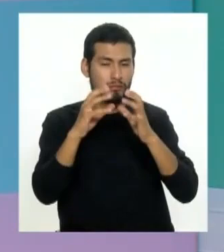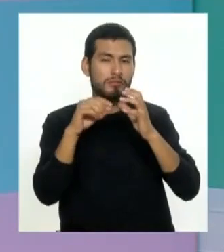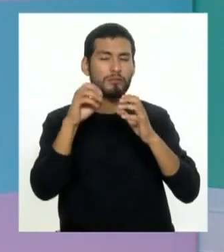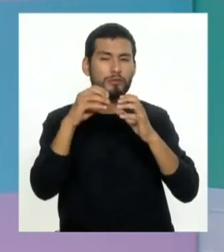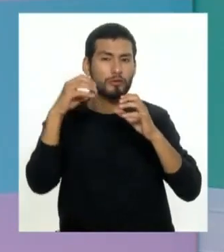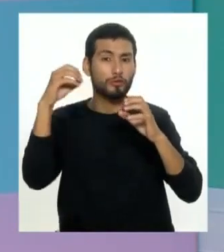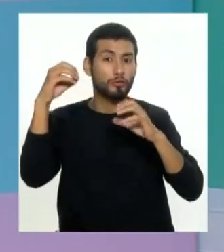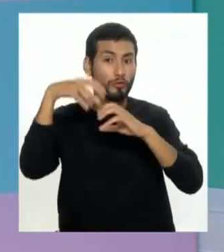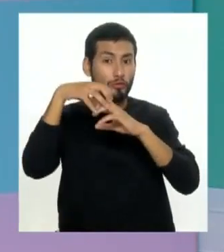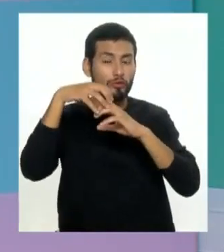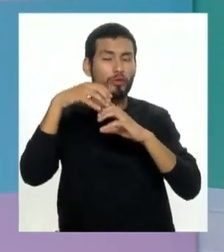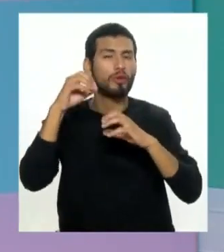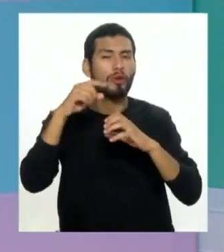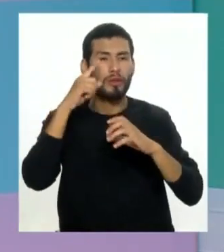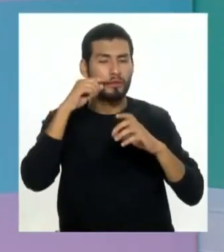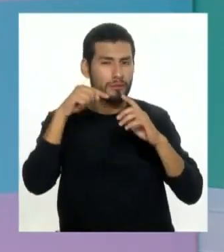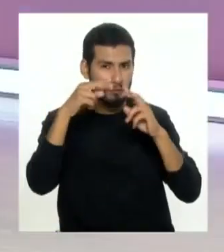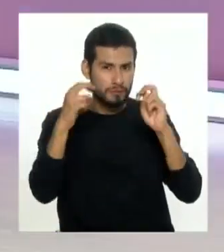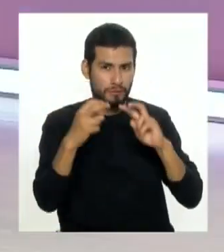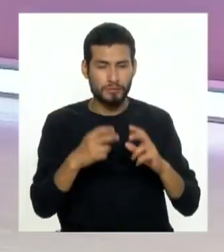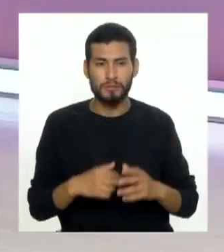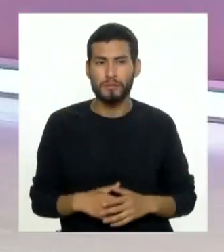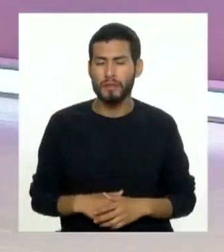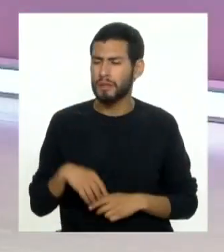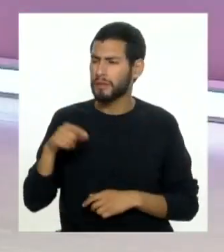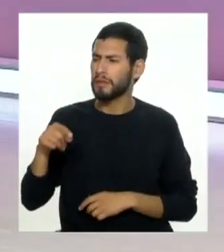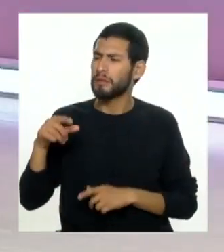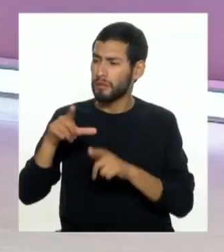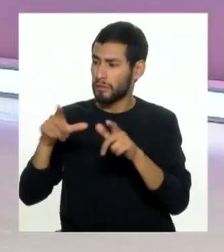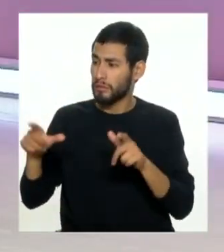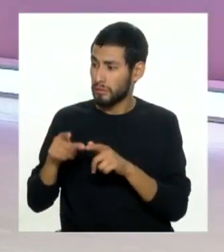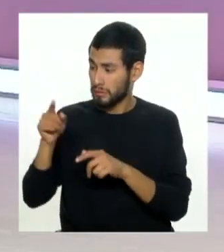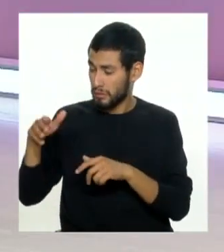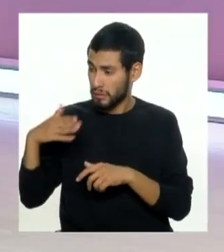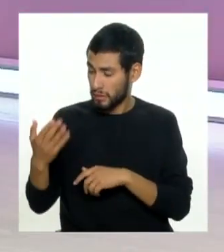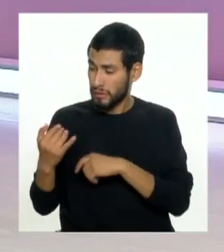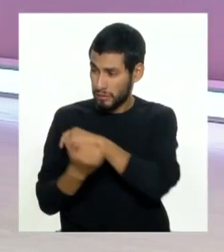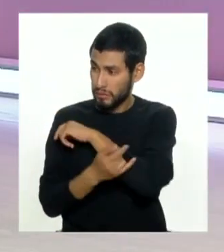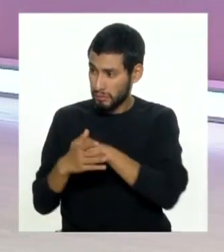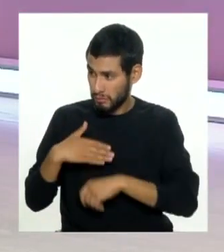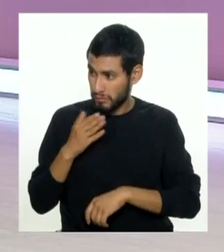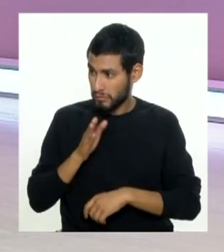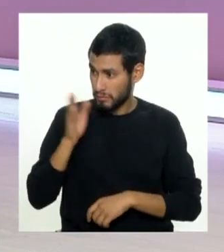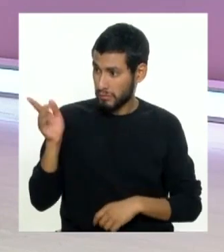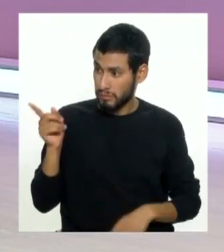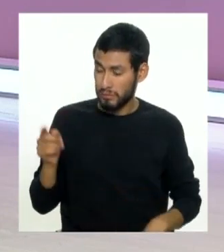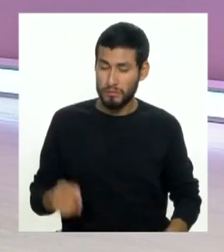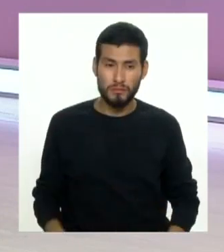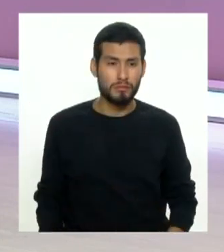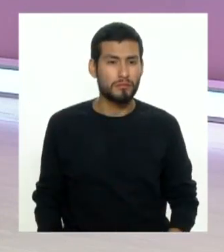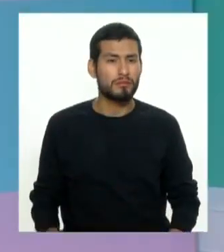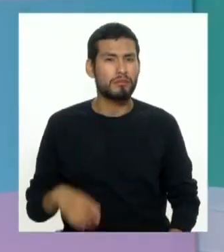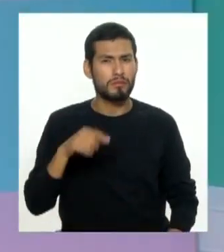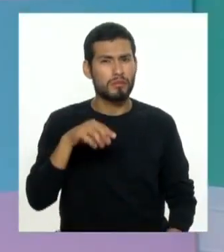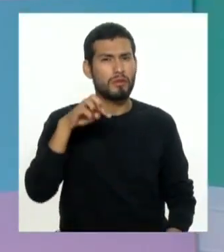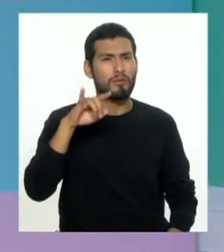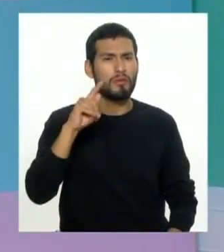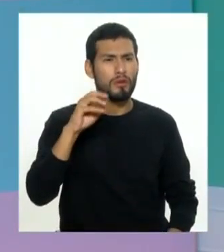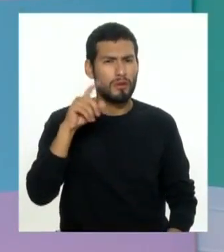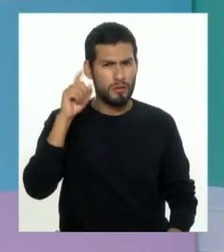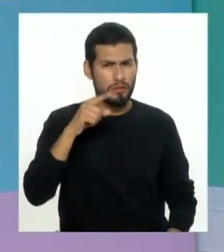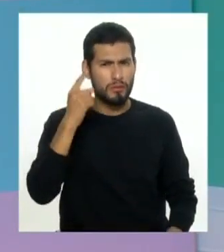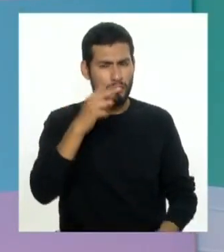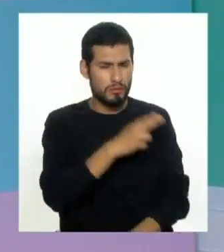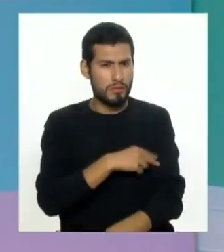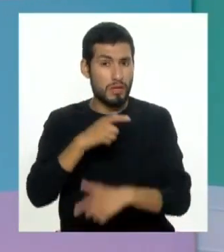tumor, si hay una cicatriz. Doctor, ¿y que está provocando en Puerto la Maldonado hay algún instituto para que ella pueda ir? En Puerto Maldonado debe haber un